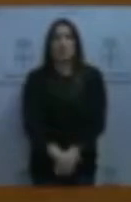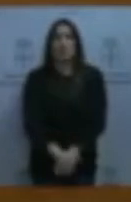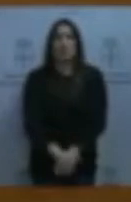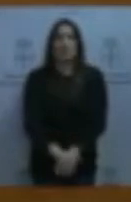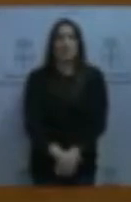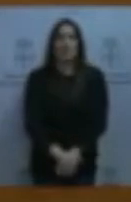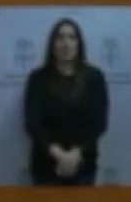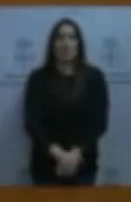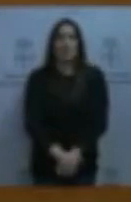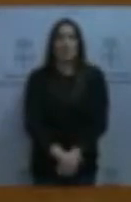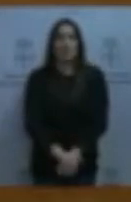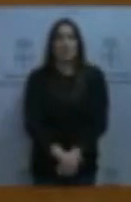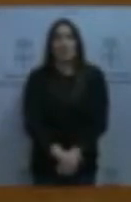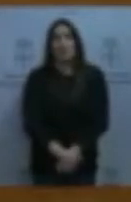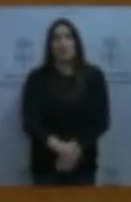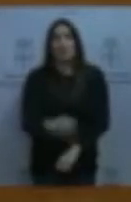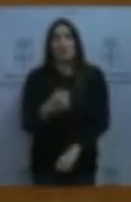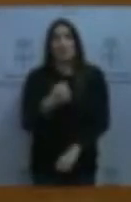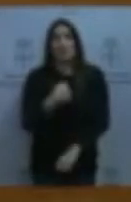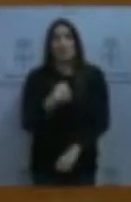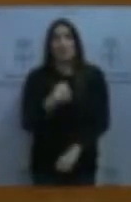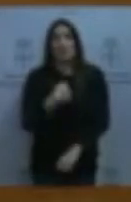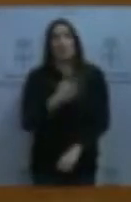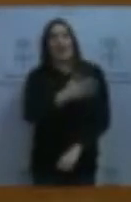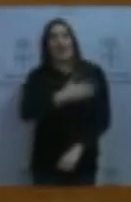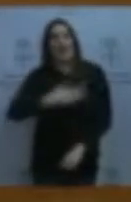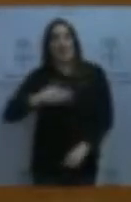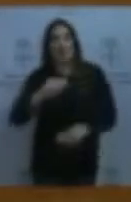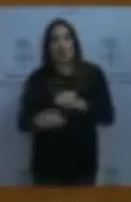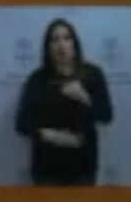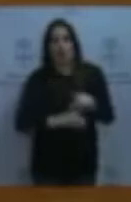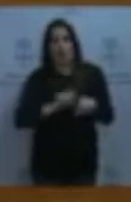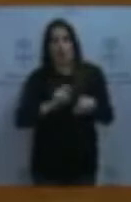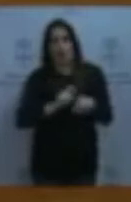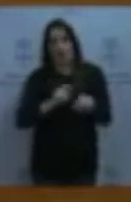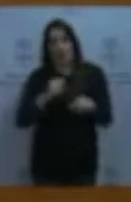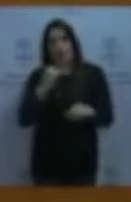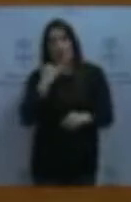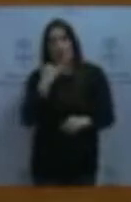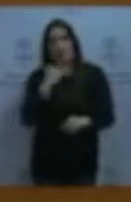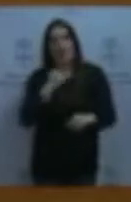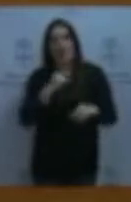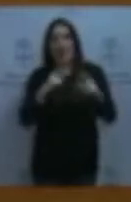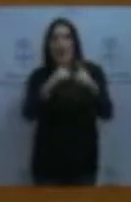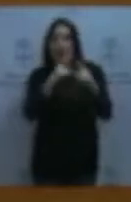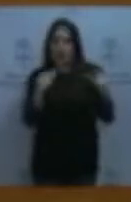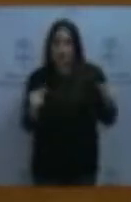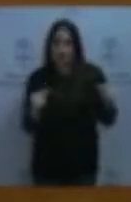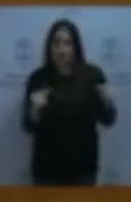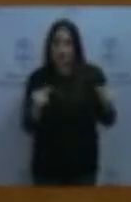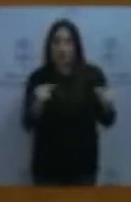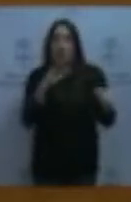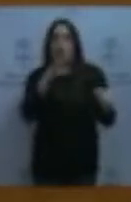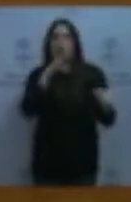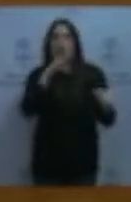yo voy a usar el asturiano como lengua vehicular en mi intervención, porque es un